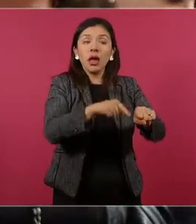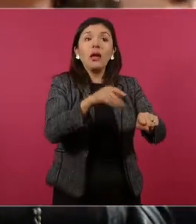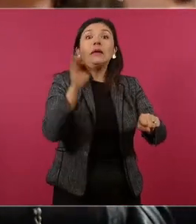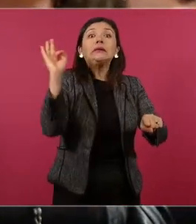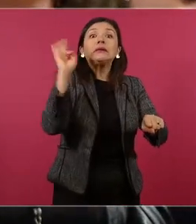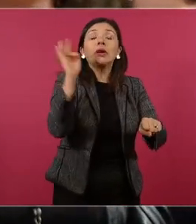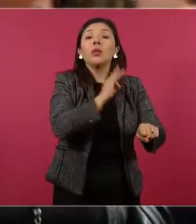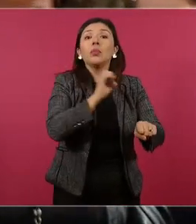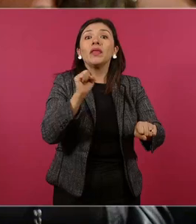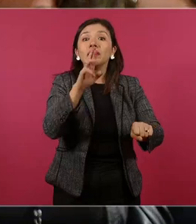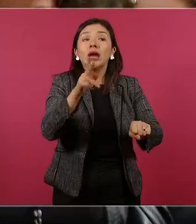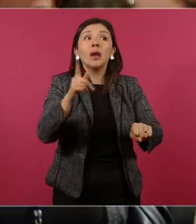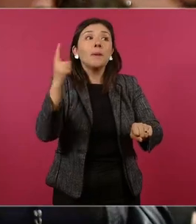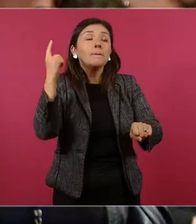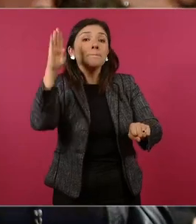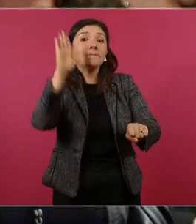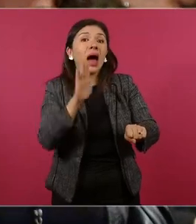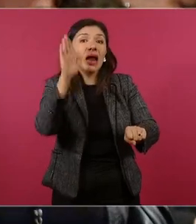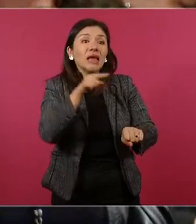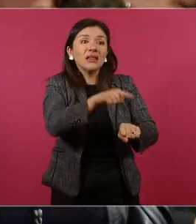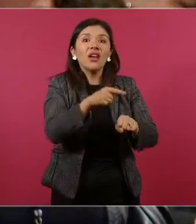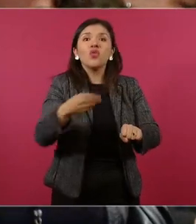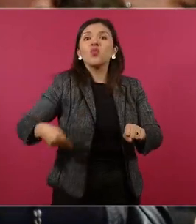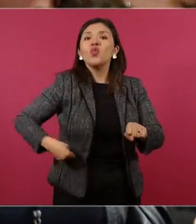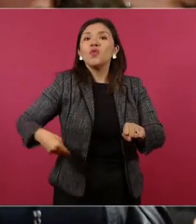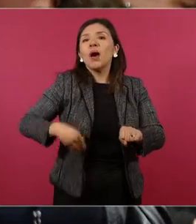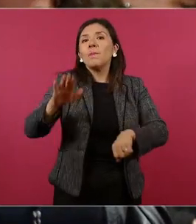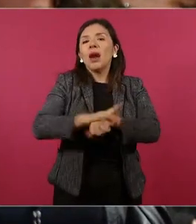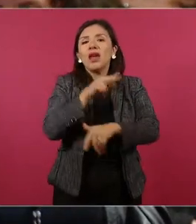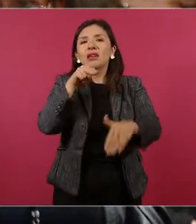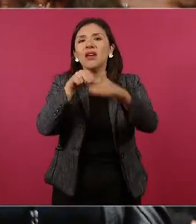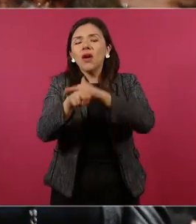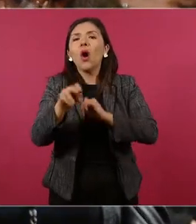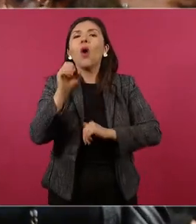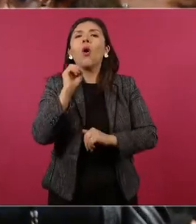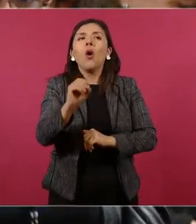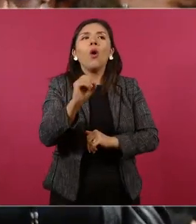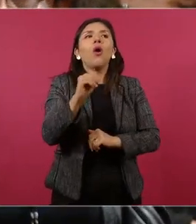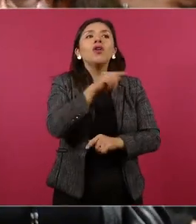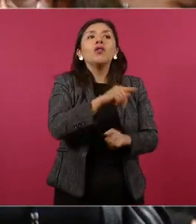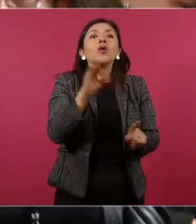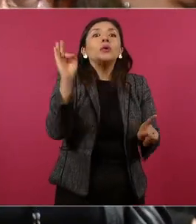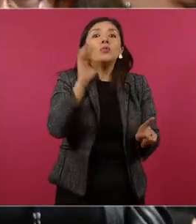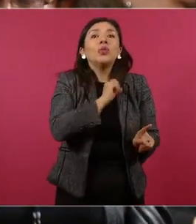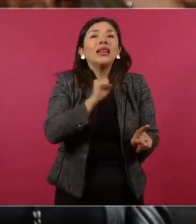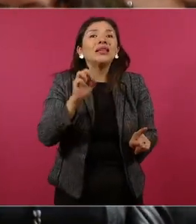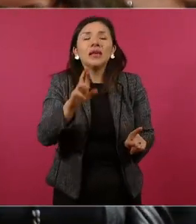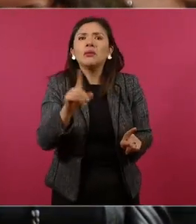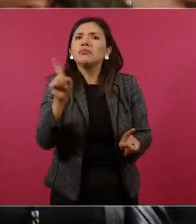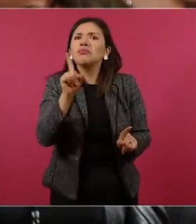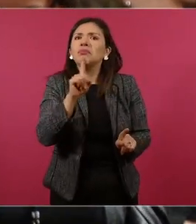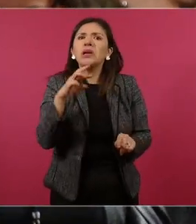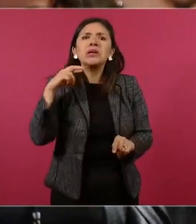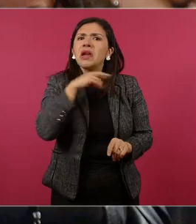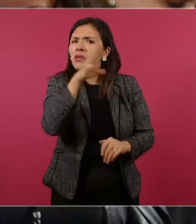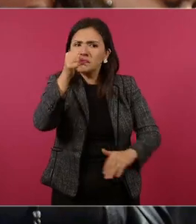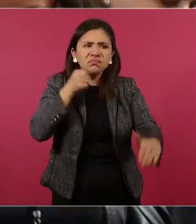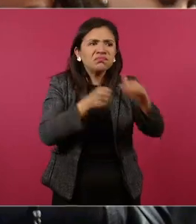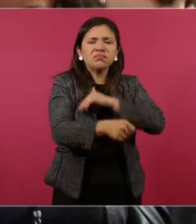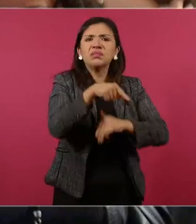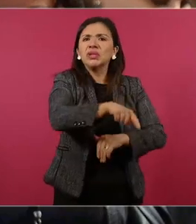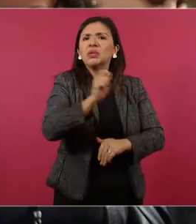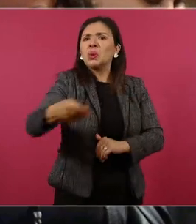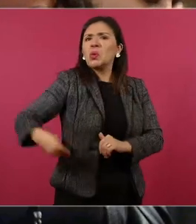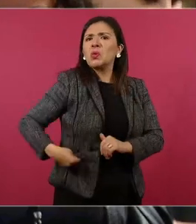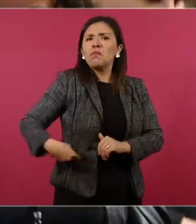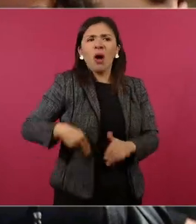x o y o presun involucrado en tal cosa no directo detenido por homicidio